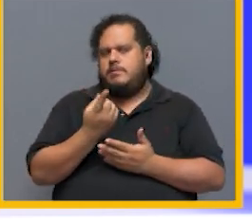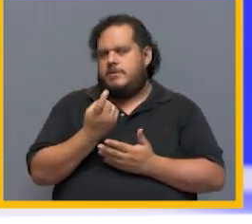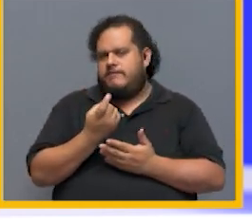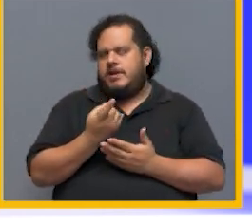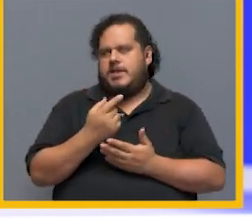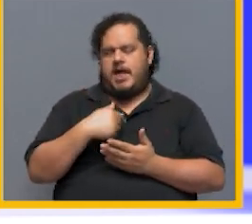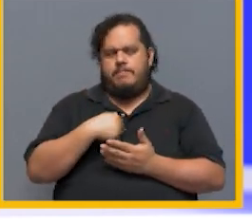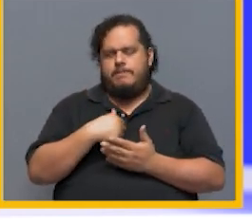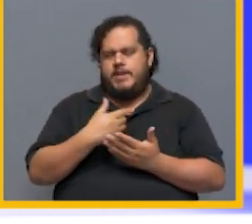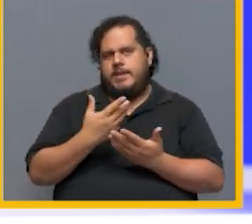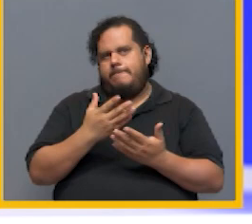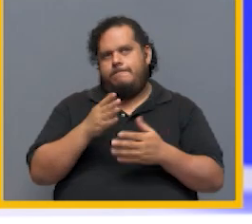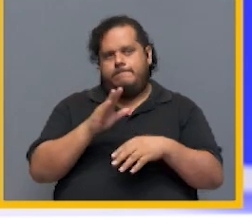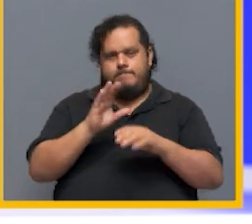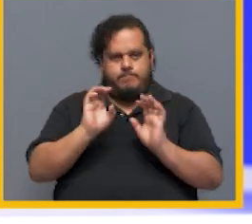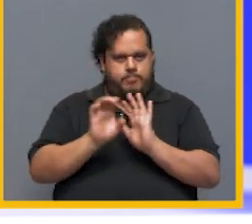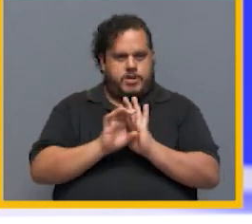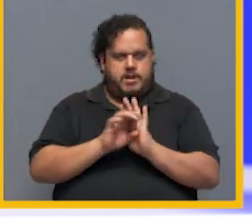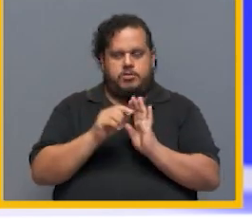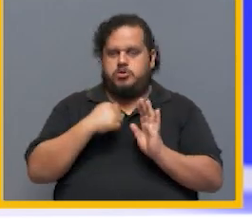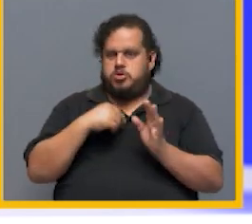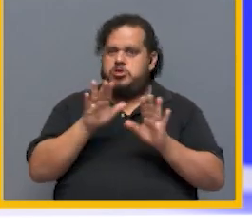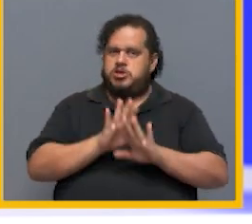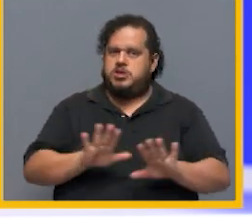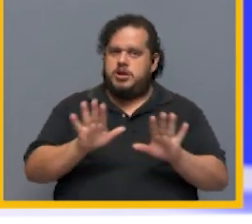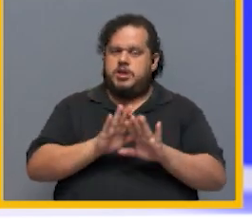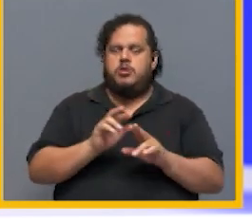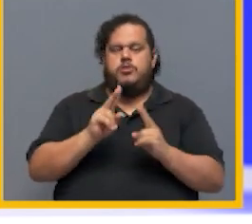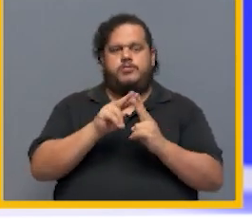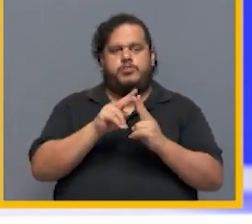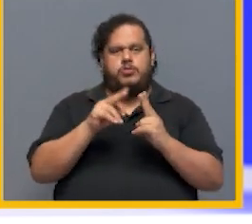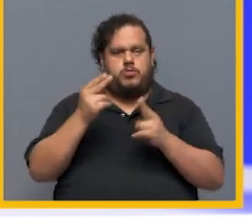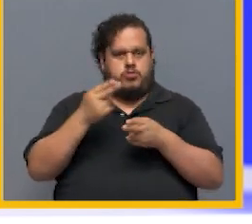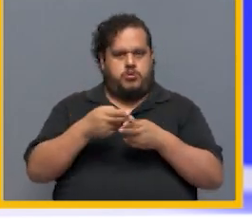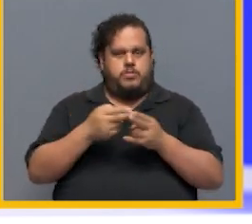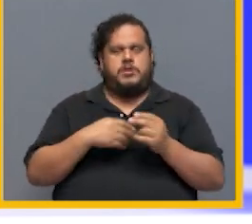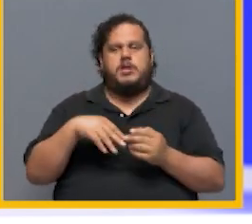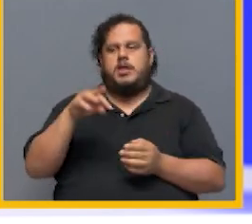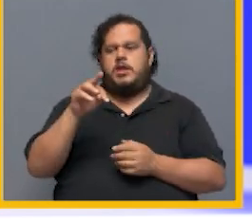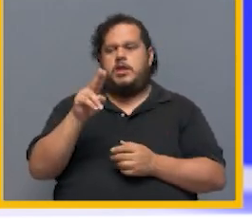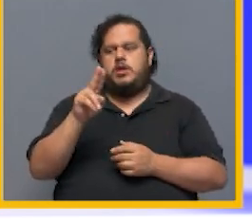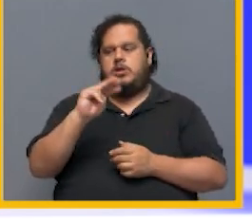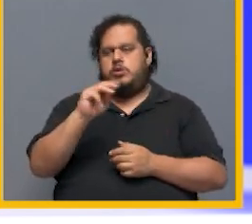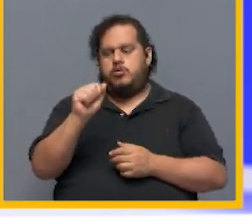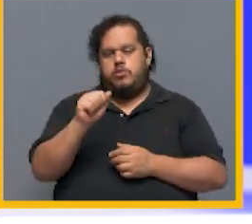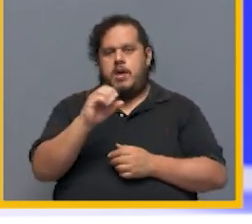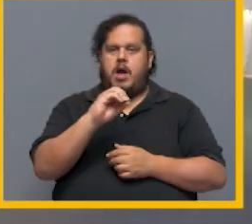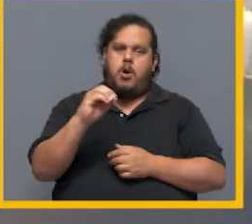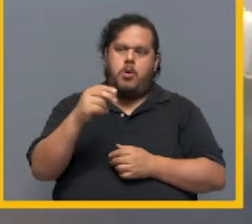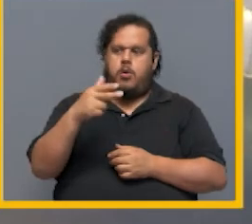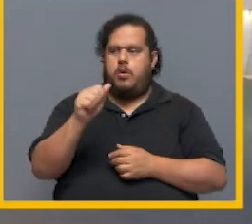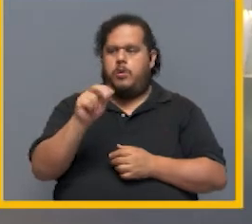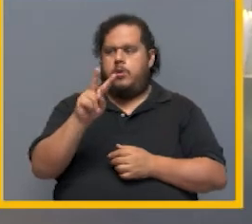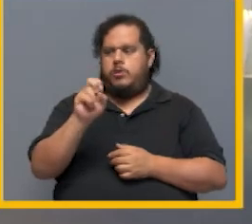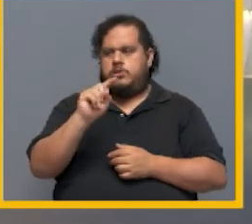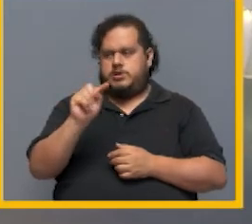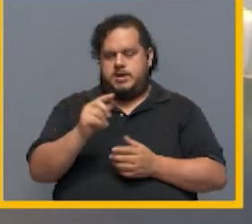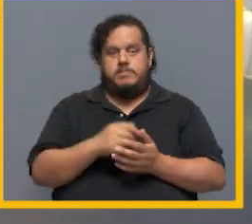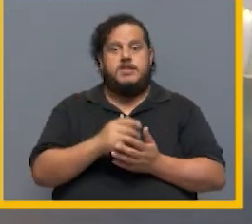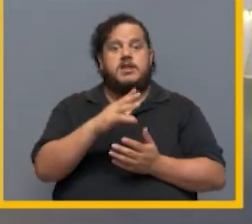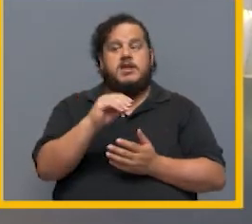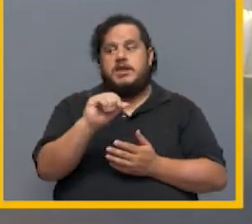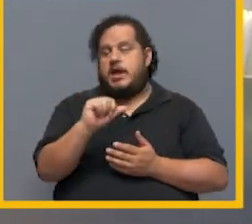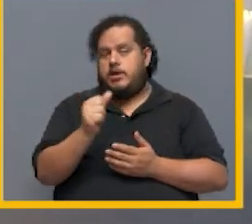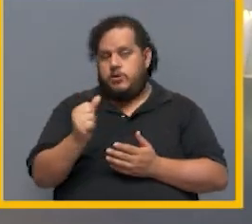me dejaría, perdón, tranquilo, dos nombres: Tuma y Johnny Chávez. Y hay